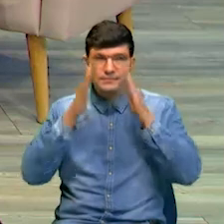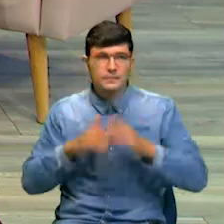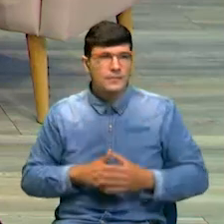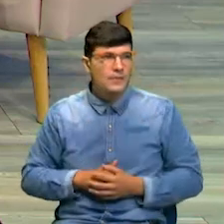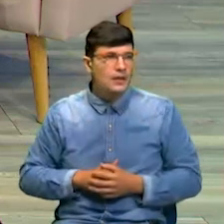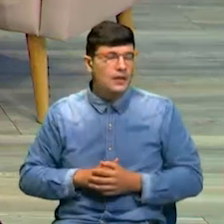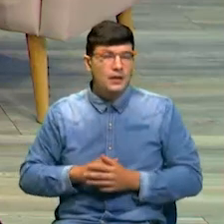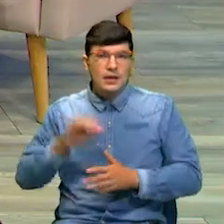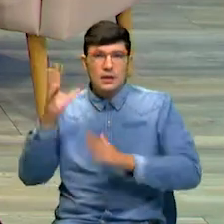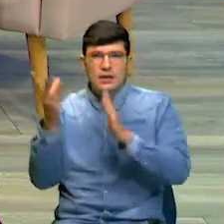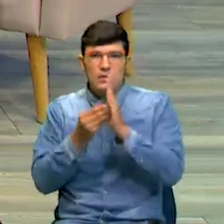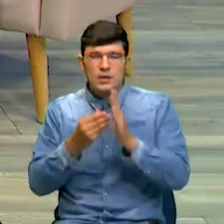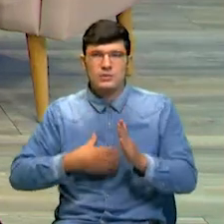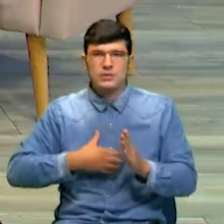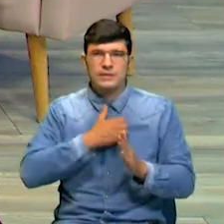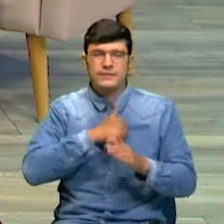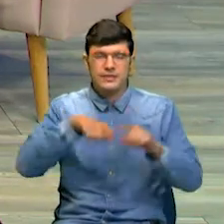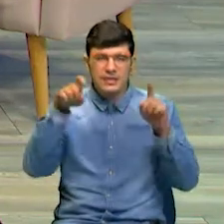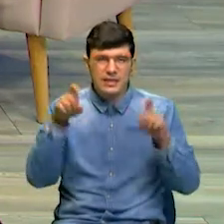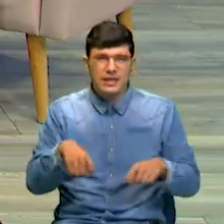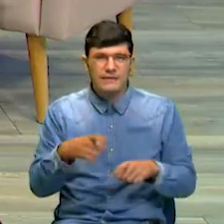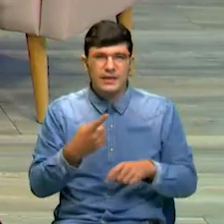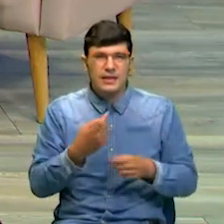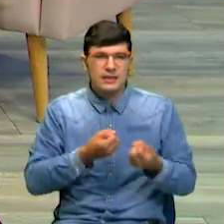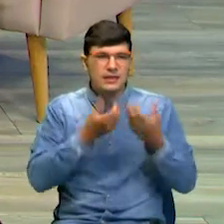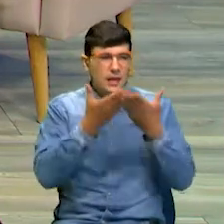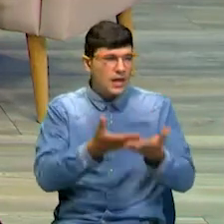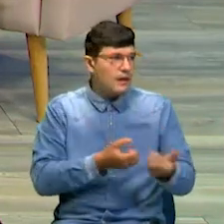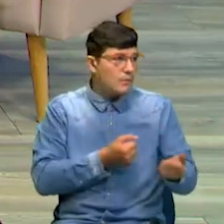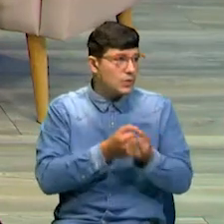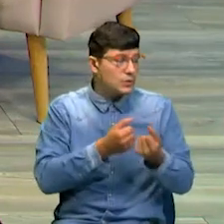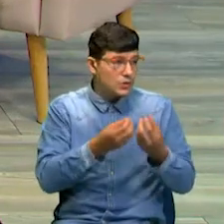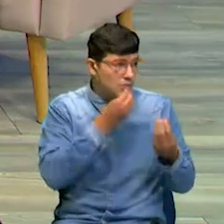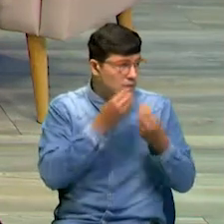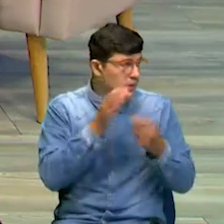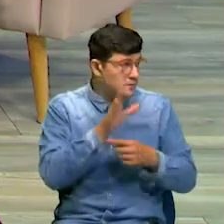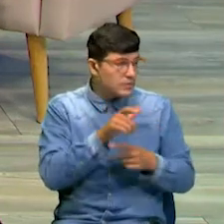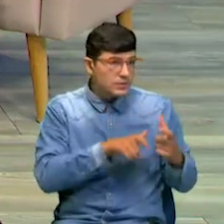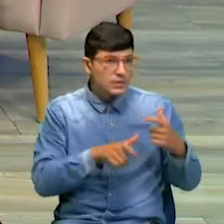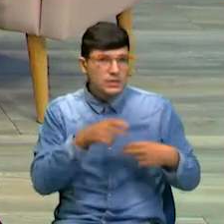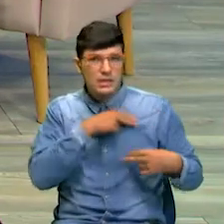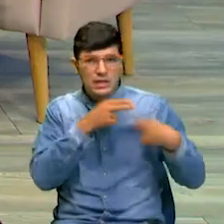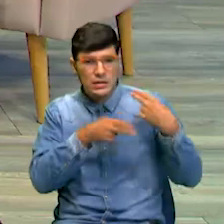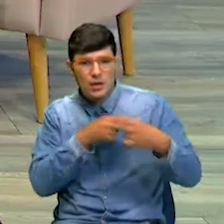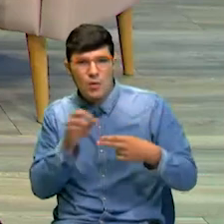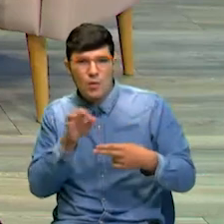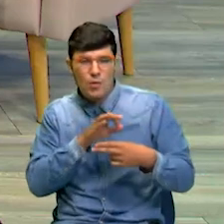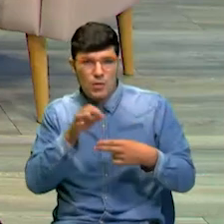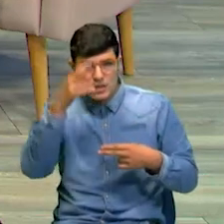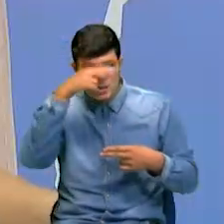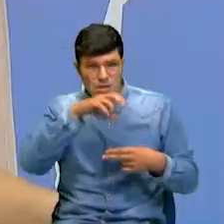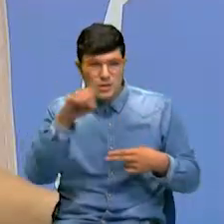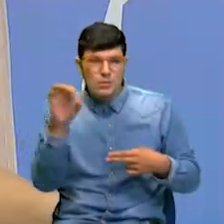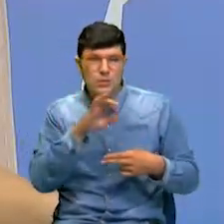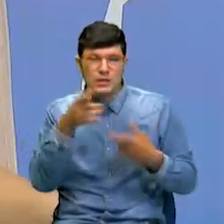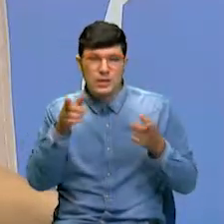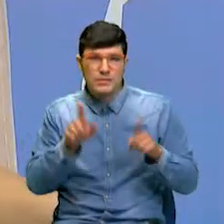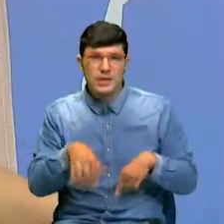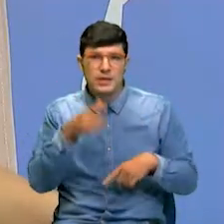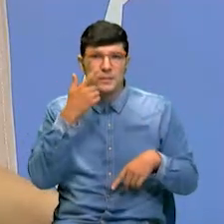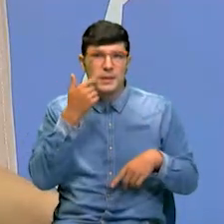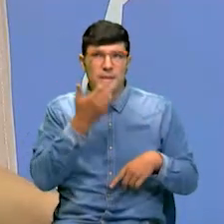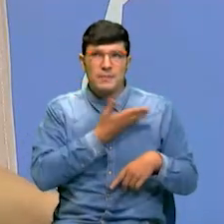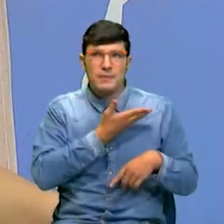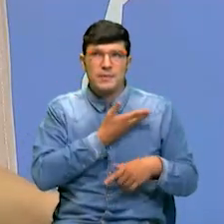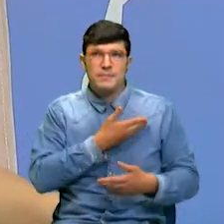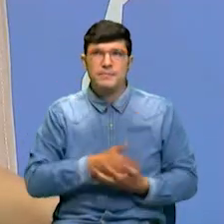Civil determina que también se le deben alimentos a los descendientes, pues son los hijos, y a los ascendientes, que son los padres.